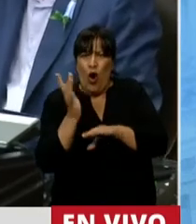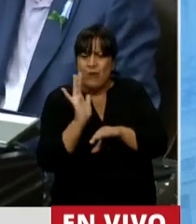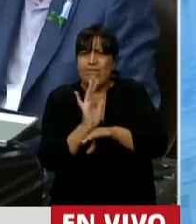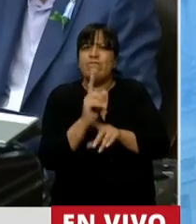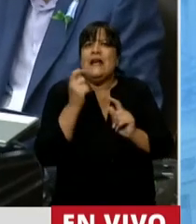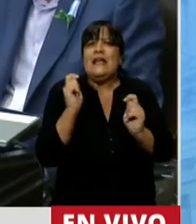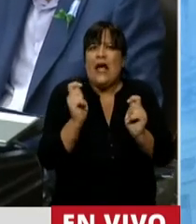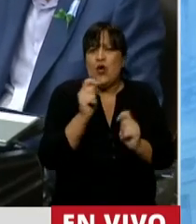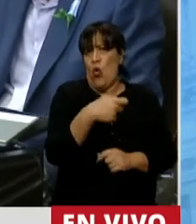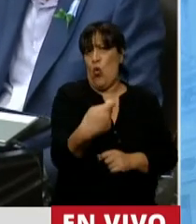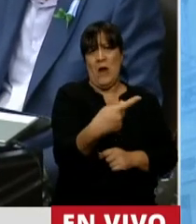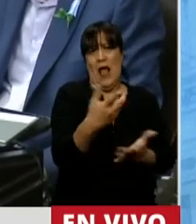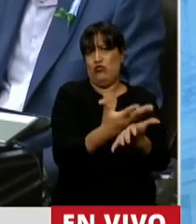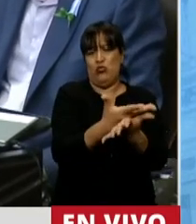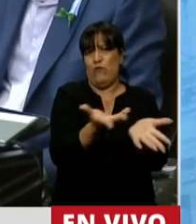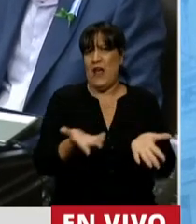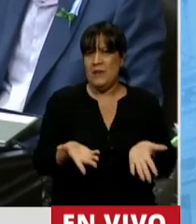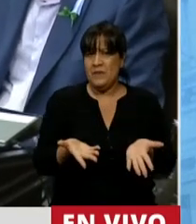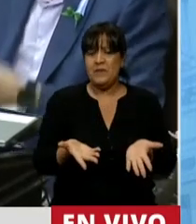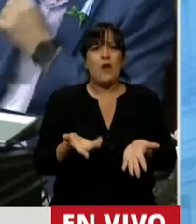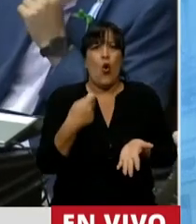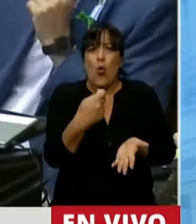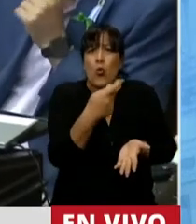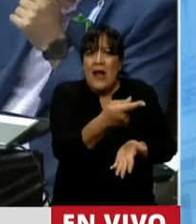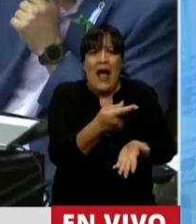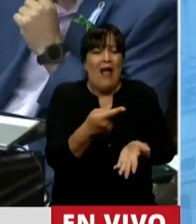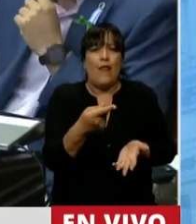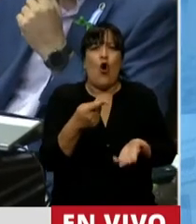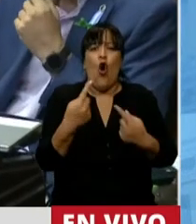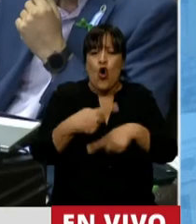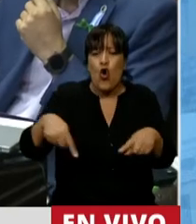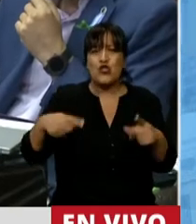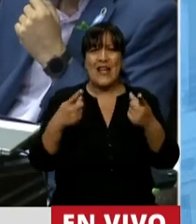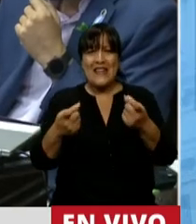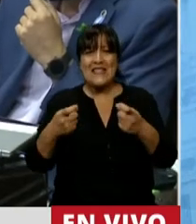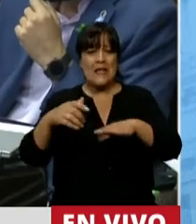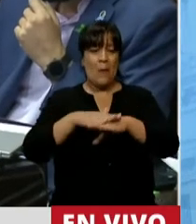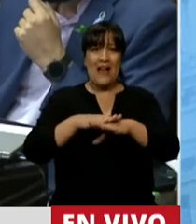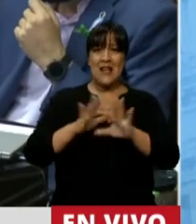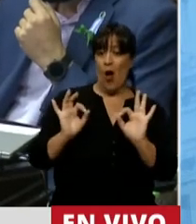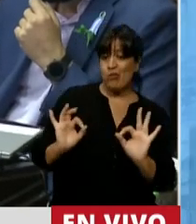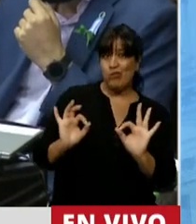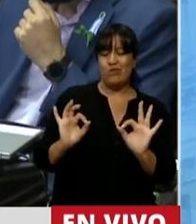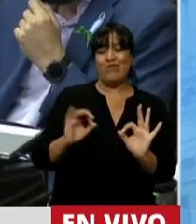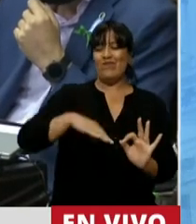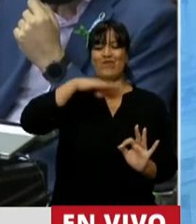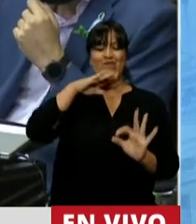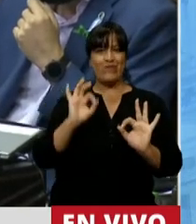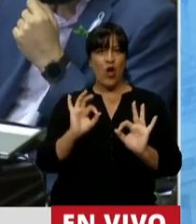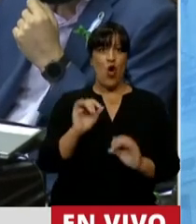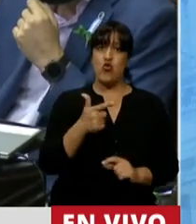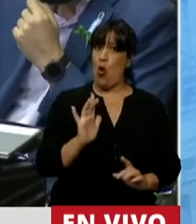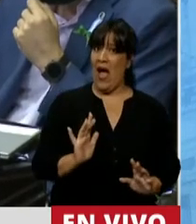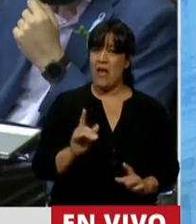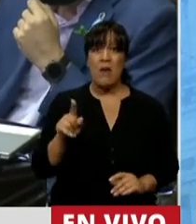que no tienen seguramente ninguna de sus necesidades básicas satisfechas, pero no tienen un pelo